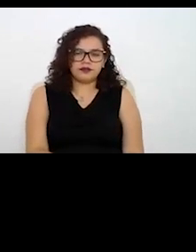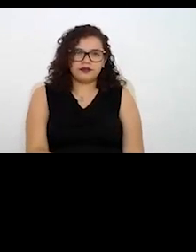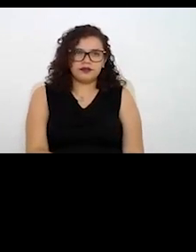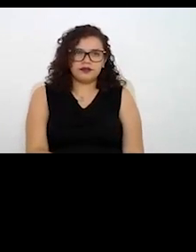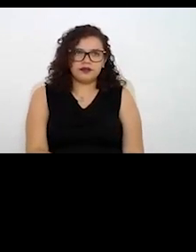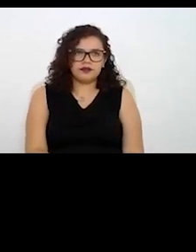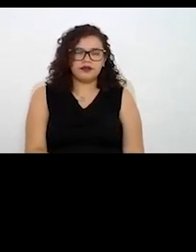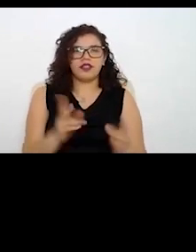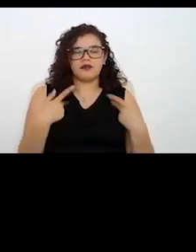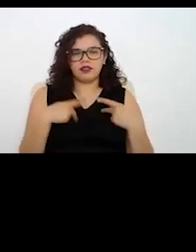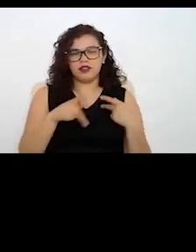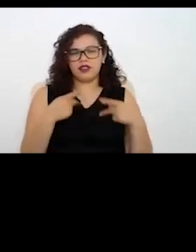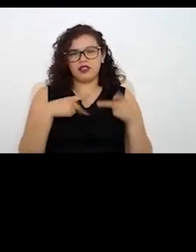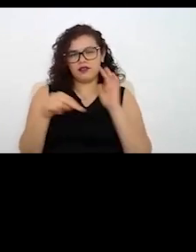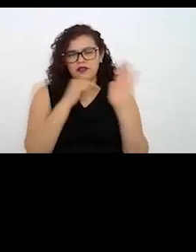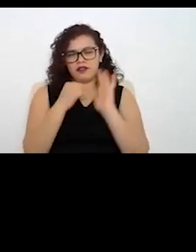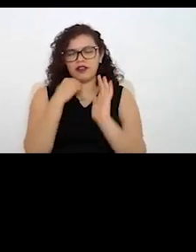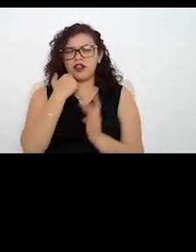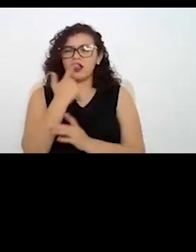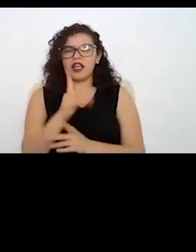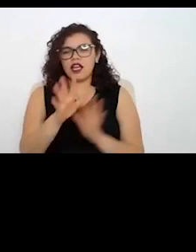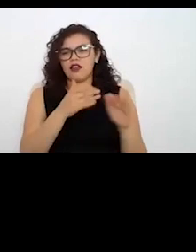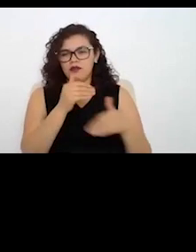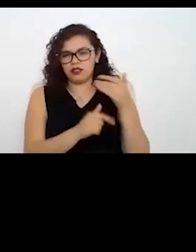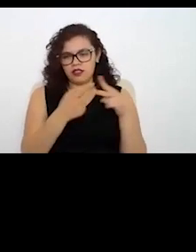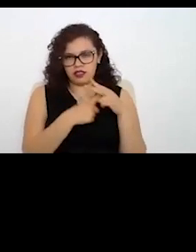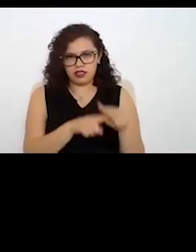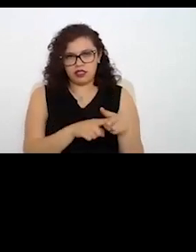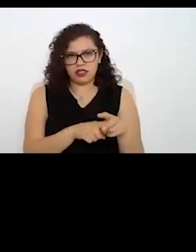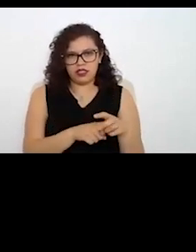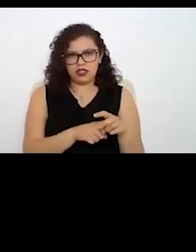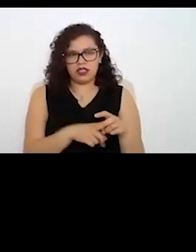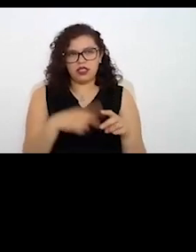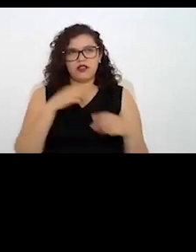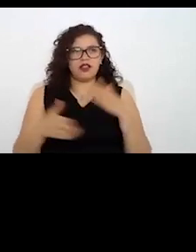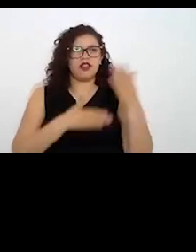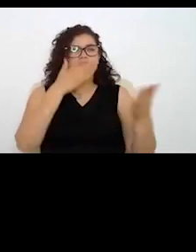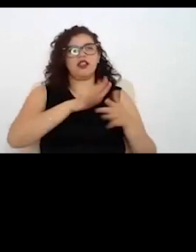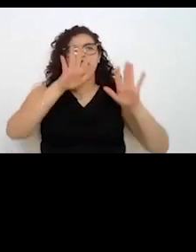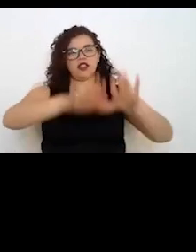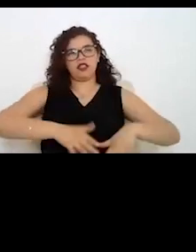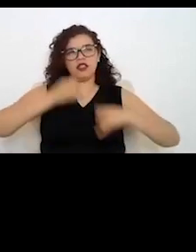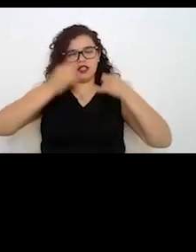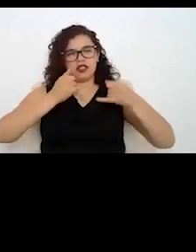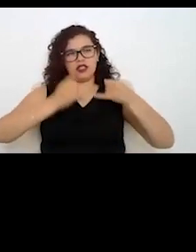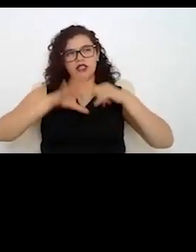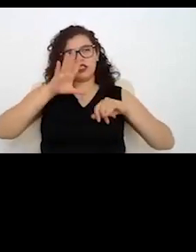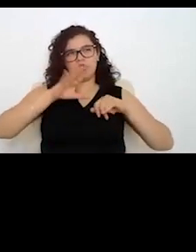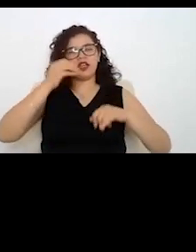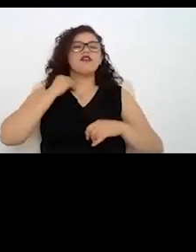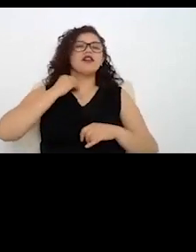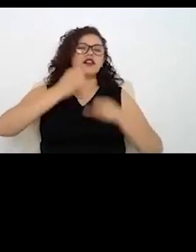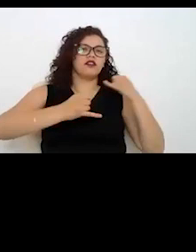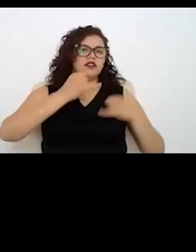persona no quiere firmar el aviso de rescisión, entonces hay que iniciar un procedimiento y es acudir directamente al tribunal laboral correspondiente a la jurisdicción y